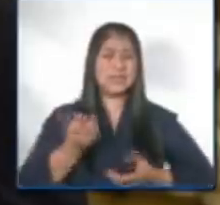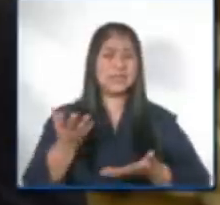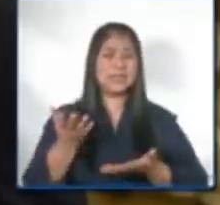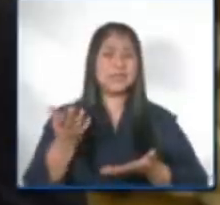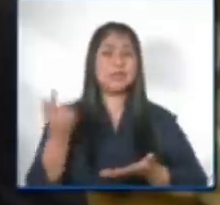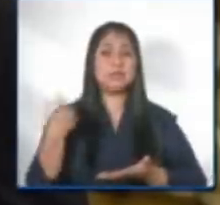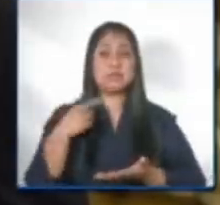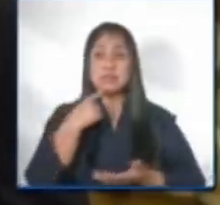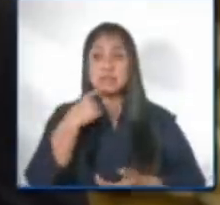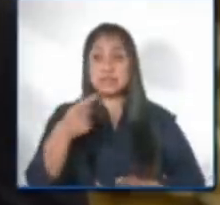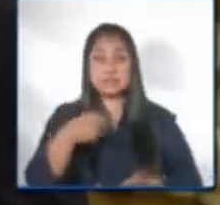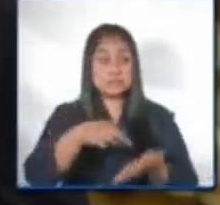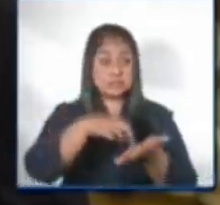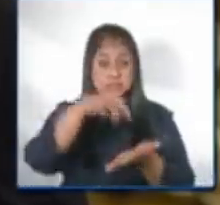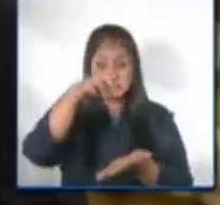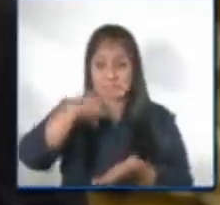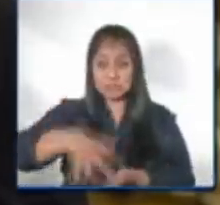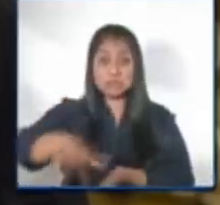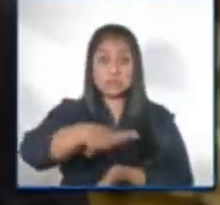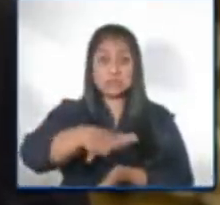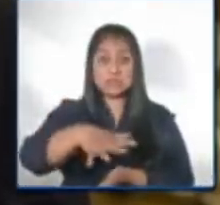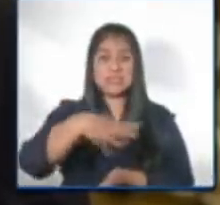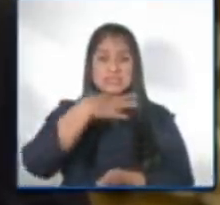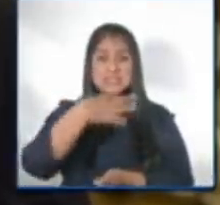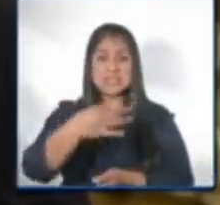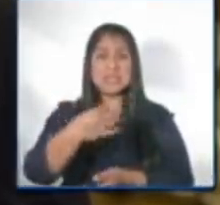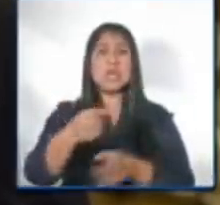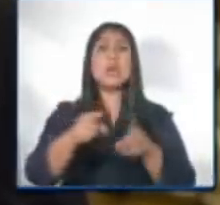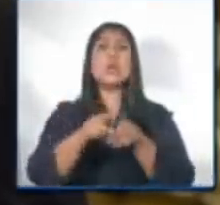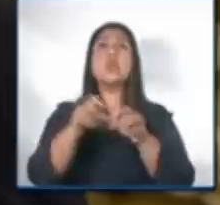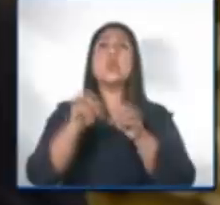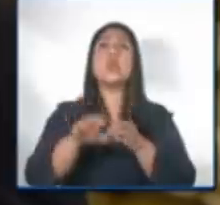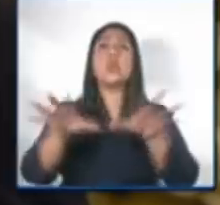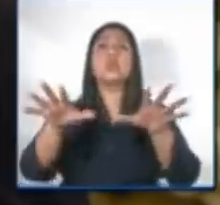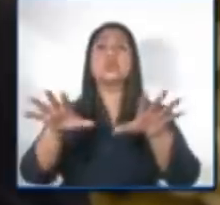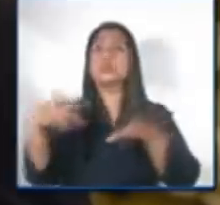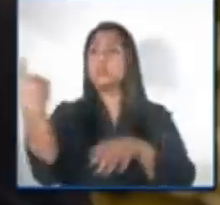para decir que este país que sea el faro de luz de todas las naciones.